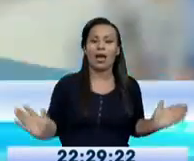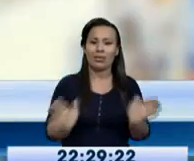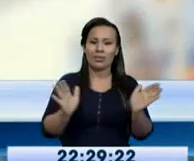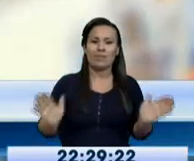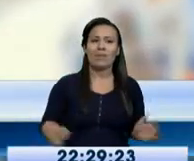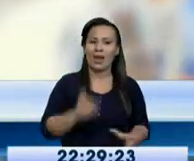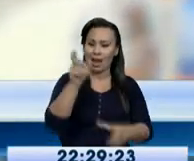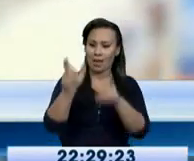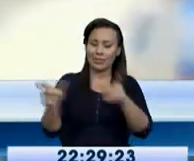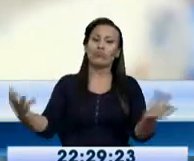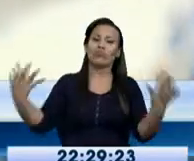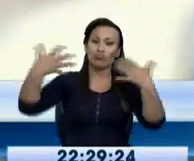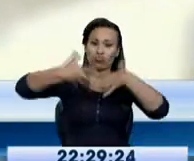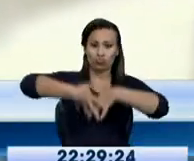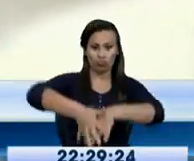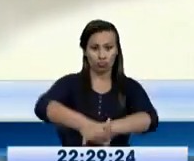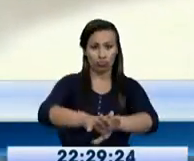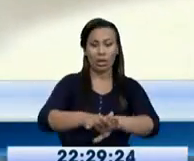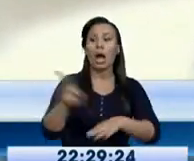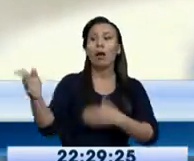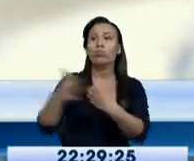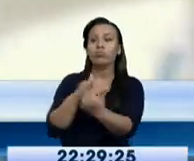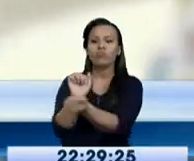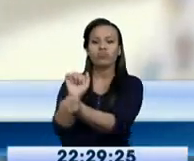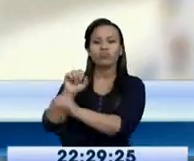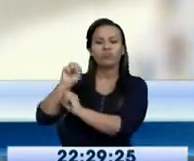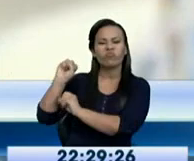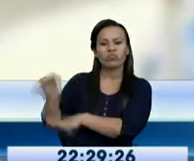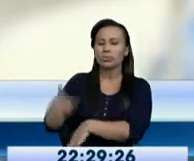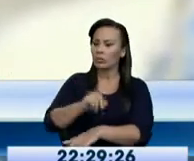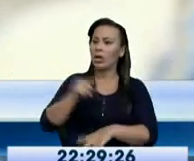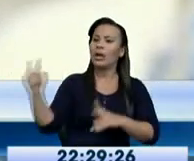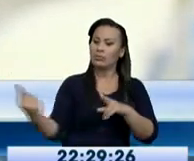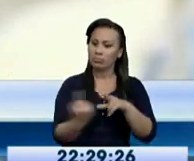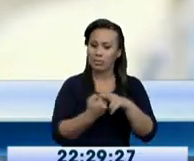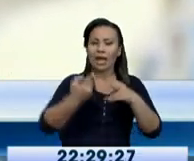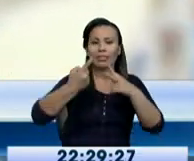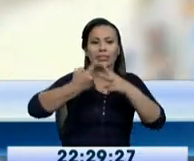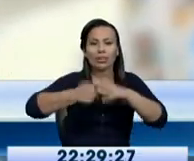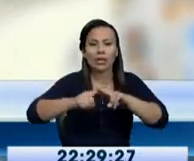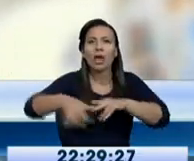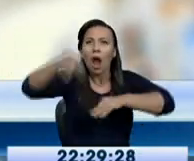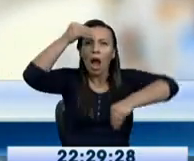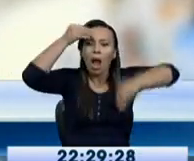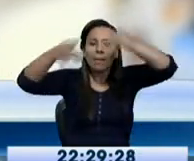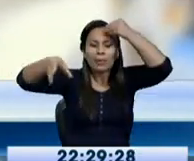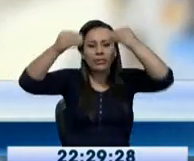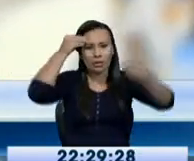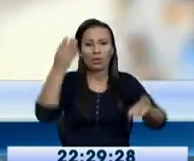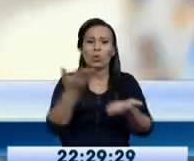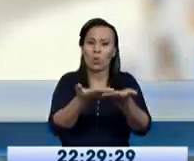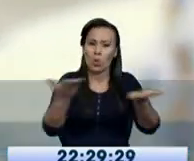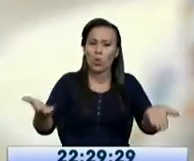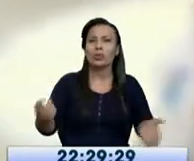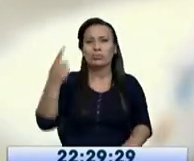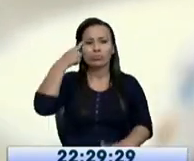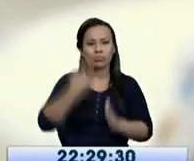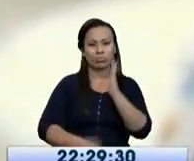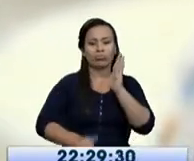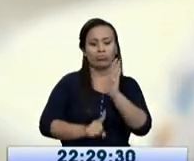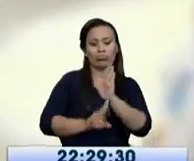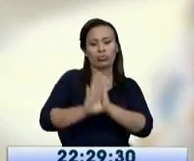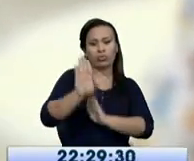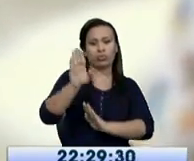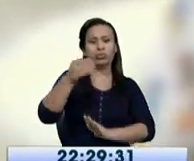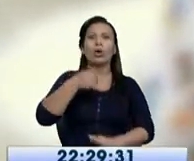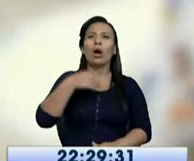e insertar a los privados de libertad en diferentes talleres culturales y laborales. El día de hoy estamos realizando el concurso